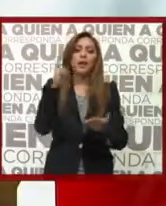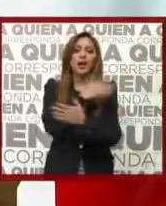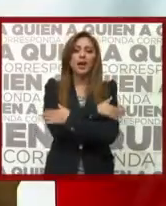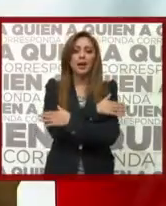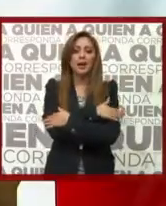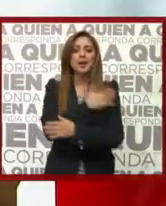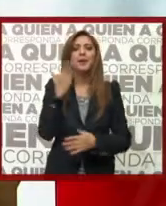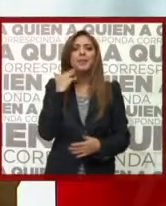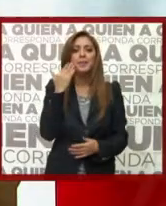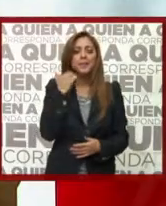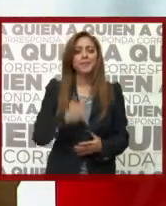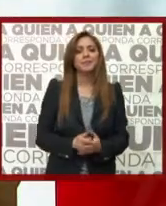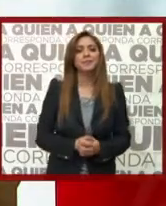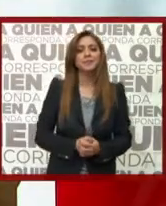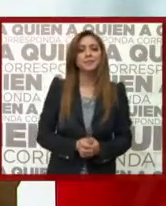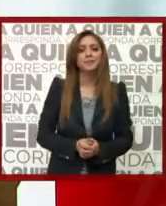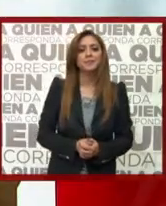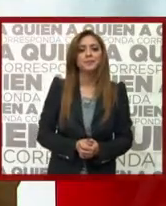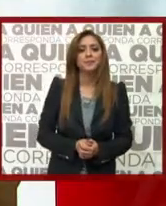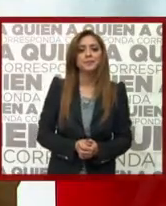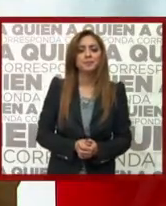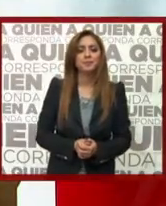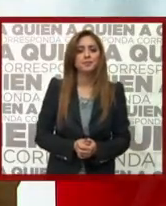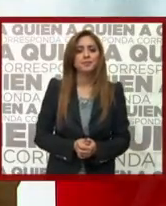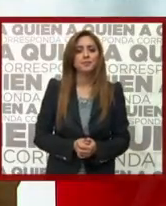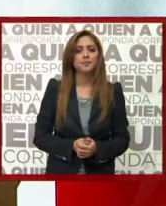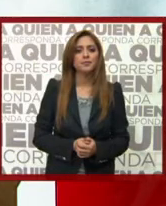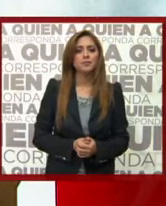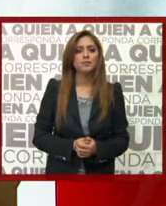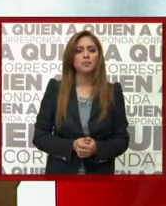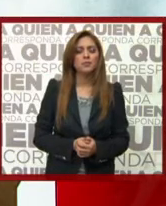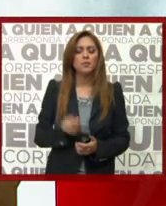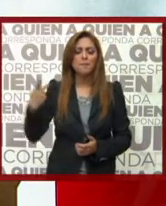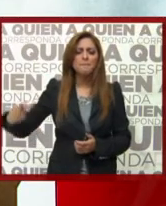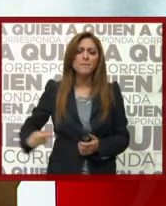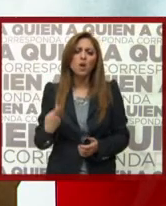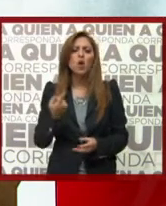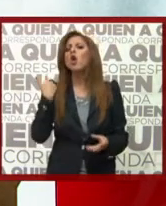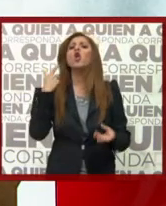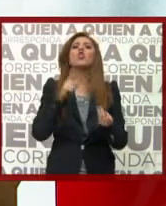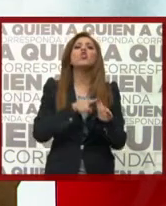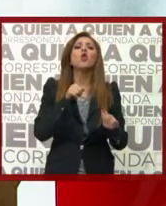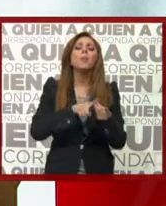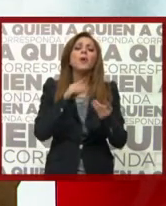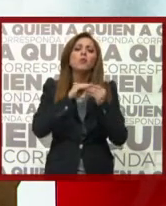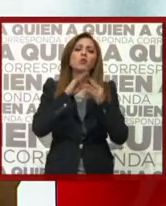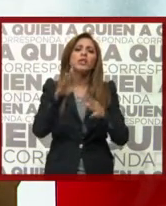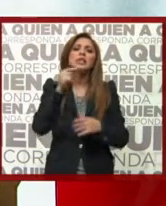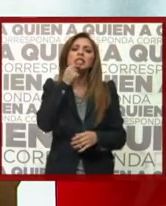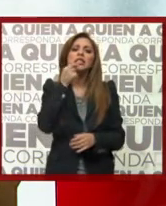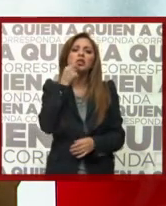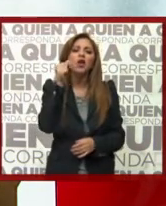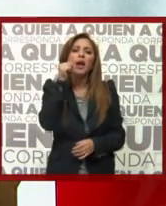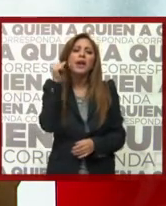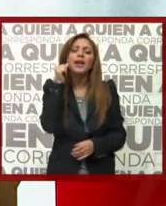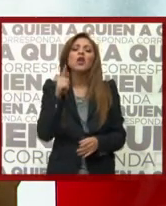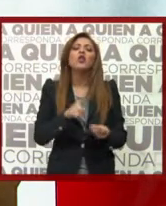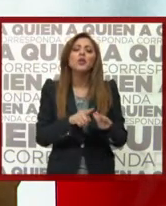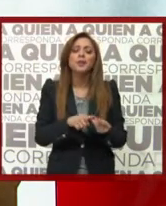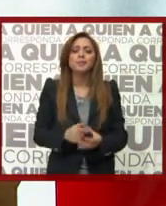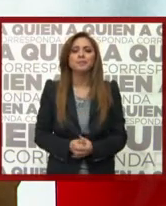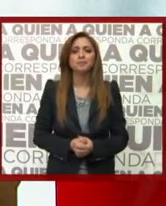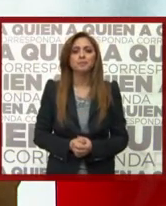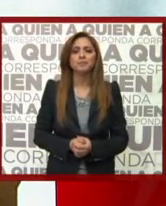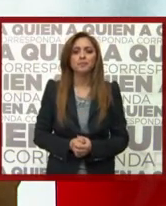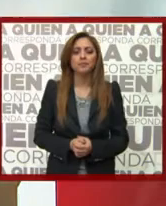gentil. Gracias por el reconocimiento. Muy amable, gracias. ¿Dónde encuentro el reportaje del niño de ayer? Lo